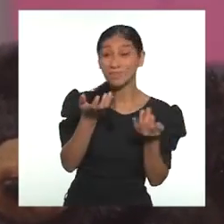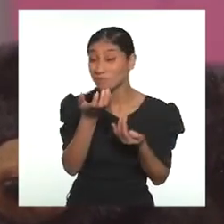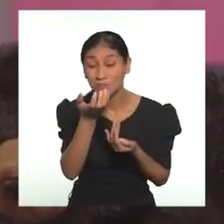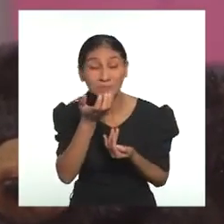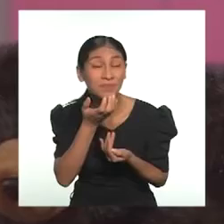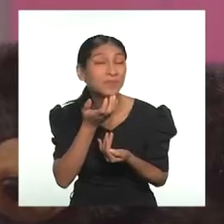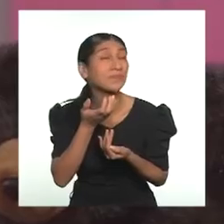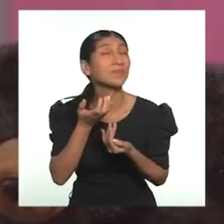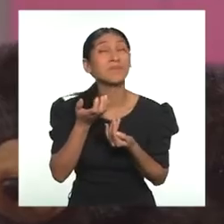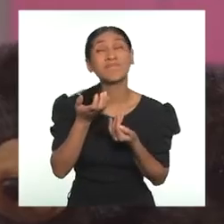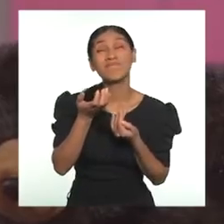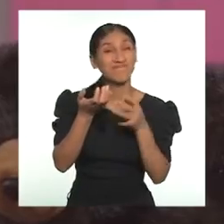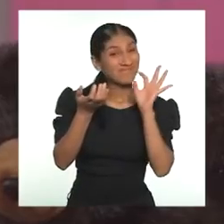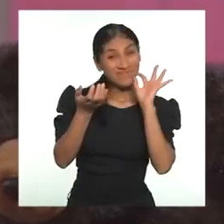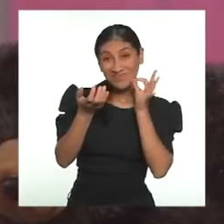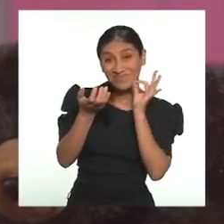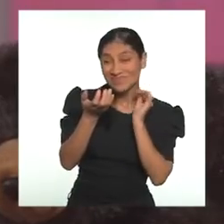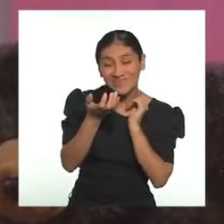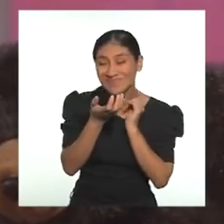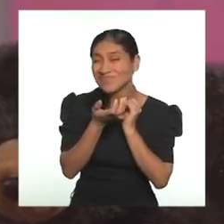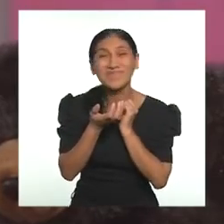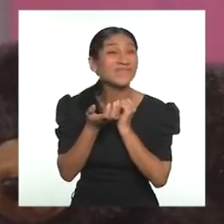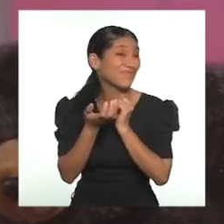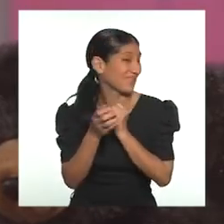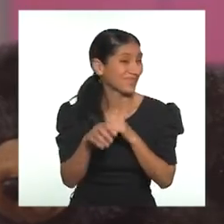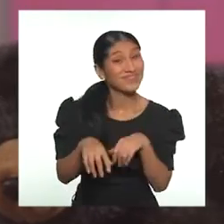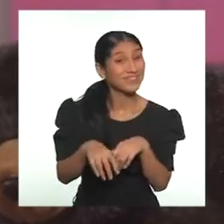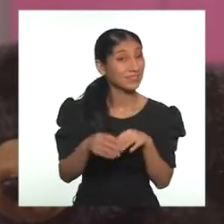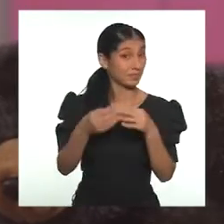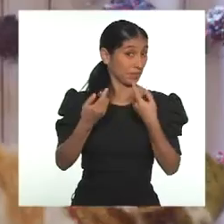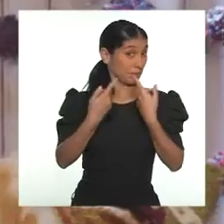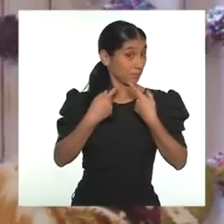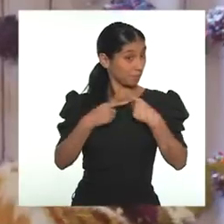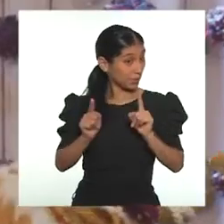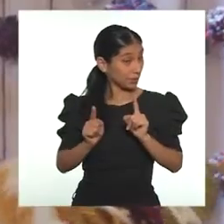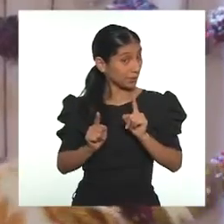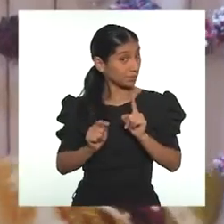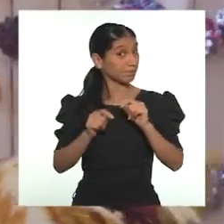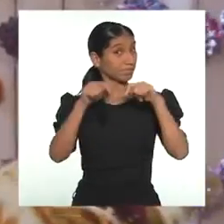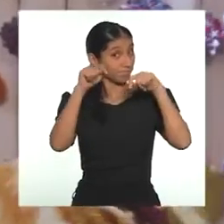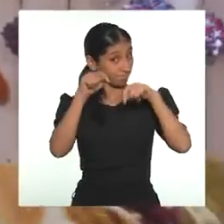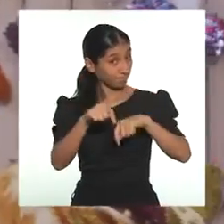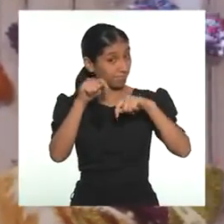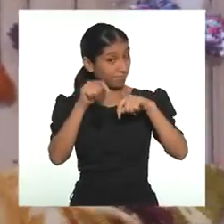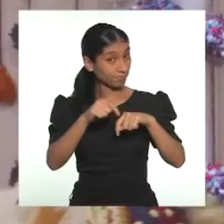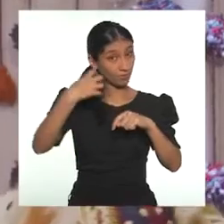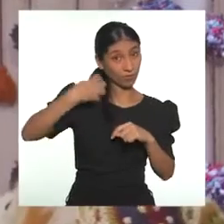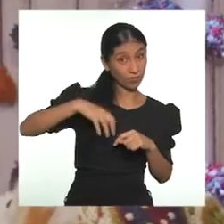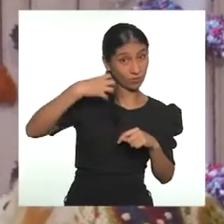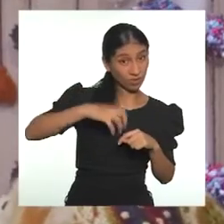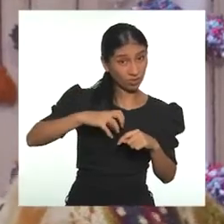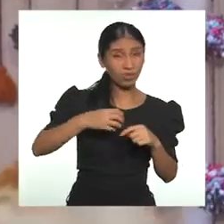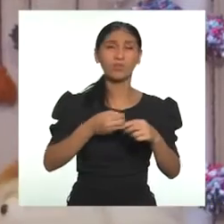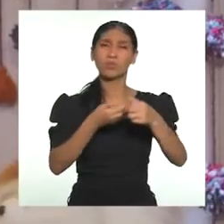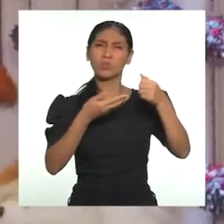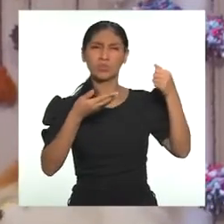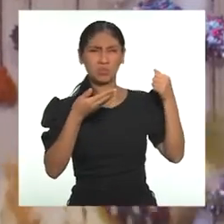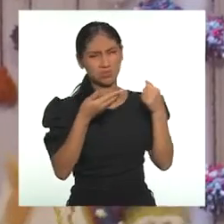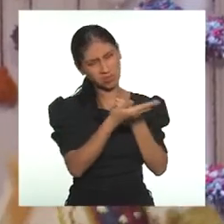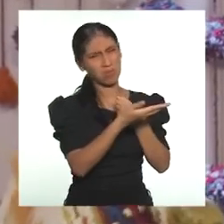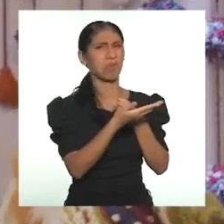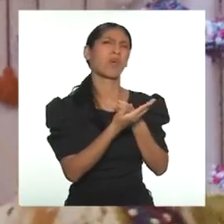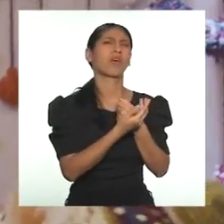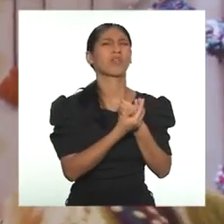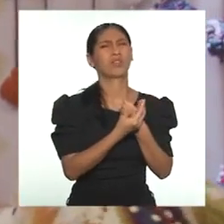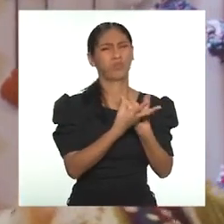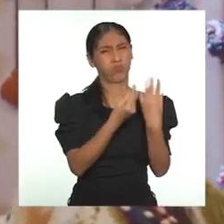¡Ay! Y huele muy rico también. Pero si esta manzana se deja mucho tiempo